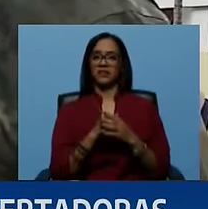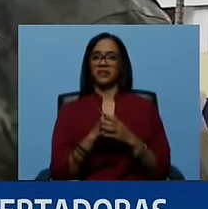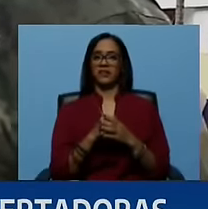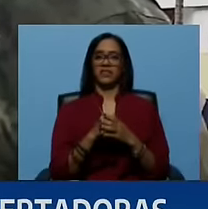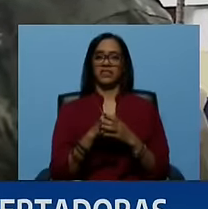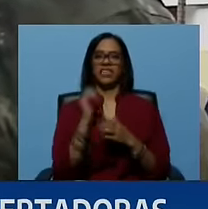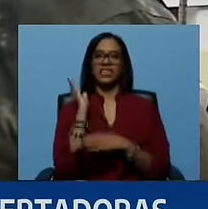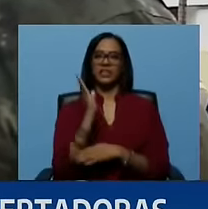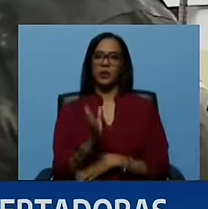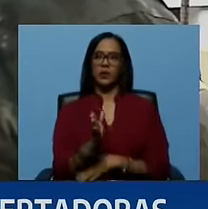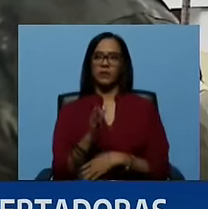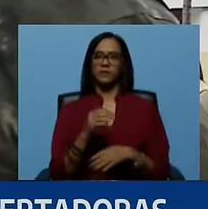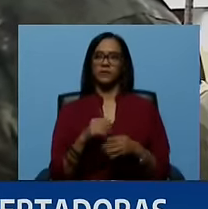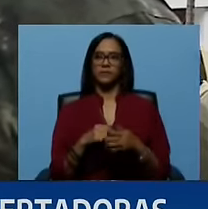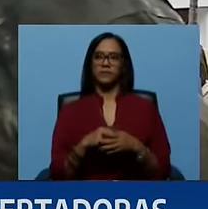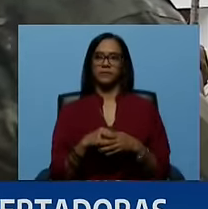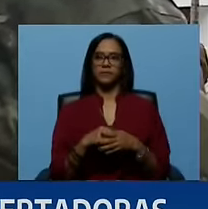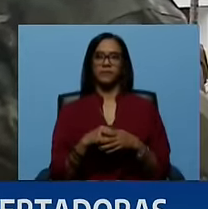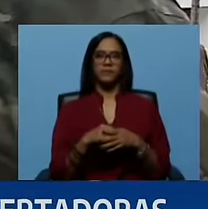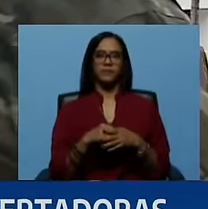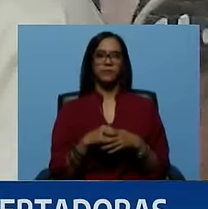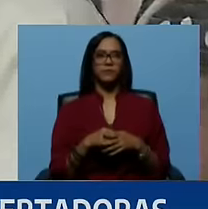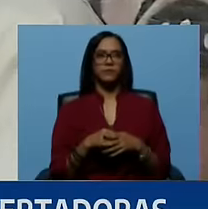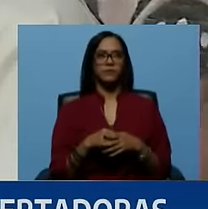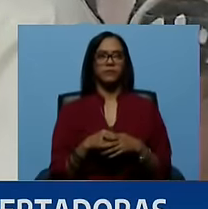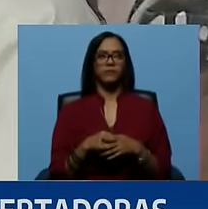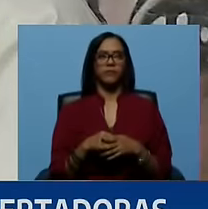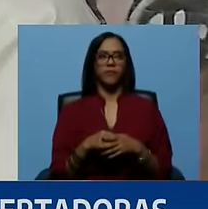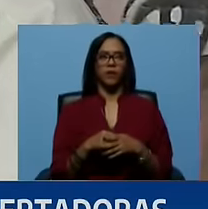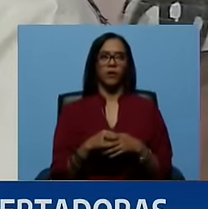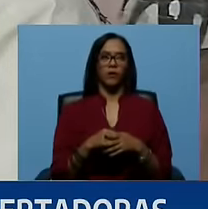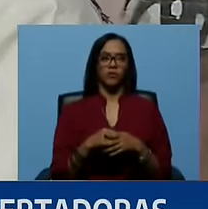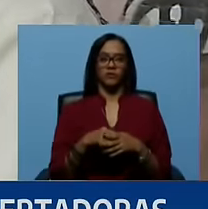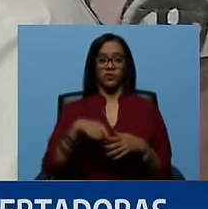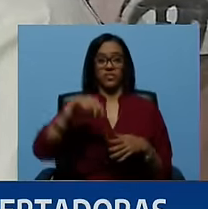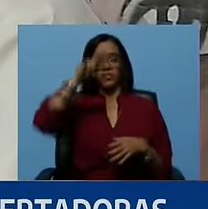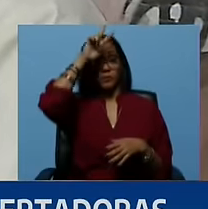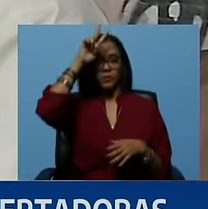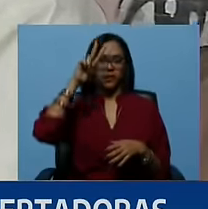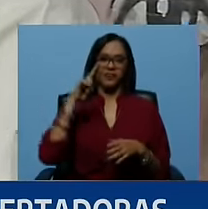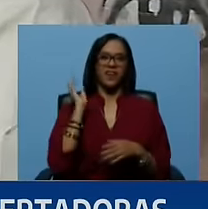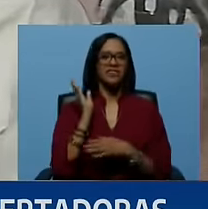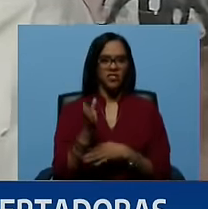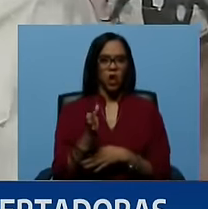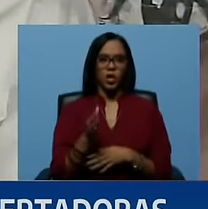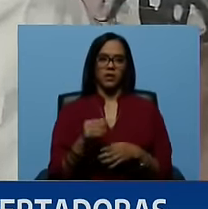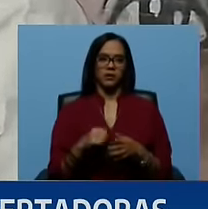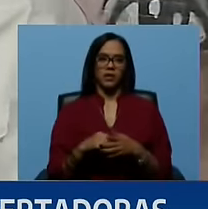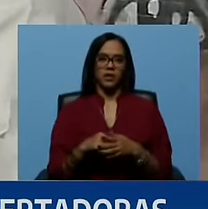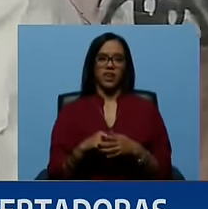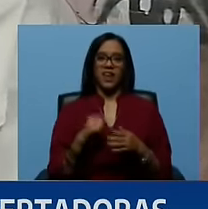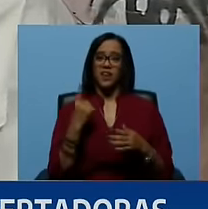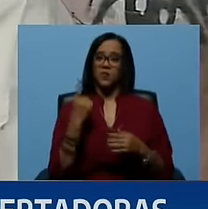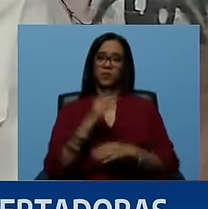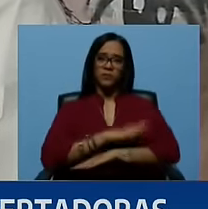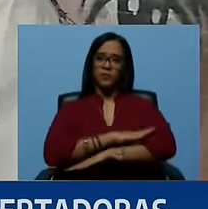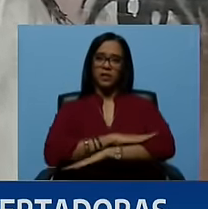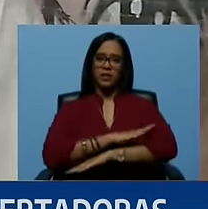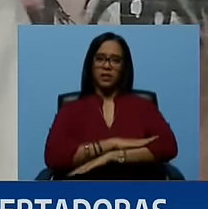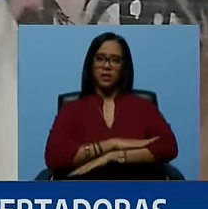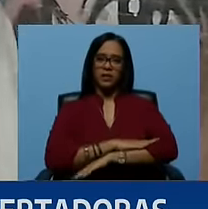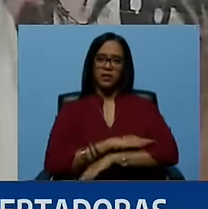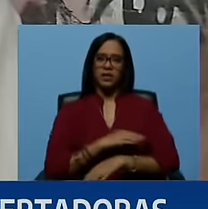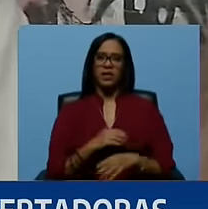sanciones valga la expresión con sus ridículas sanciones en una actitud verdaderamente